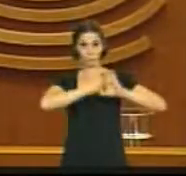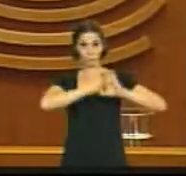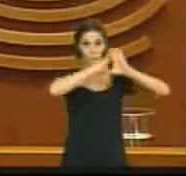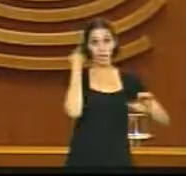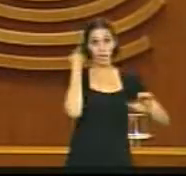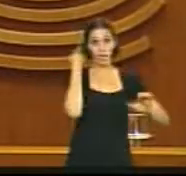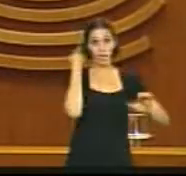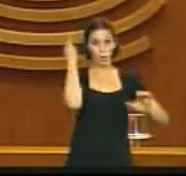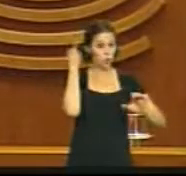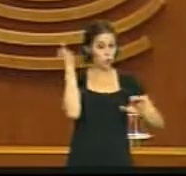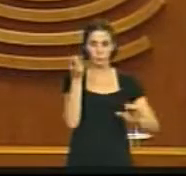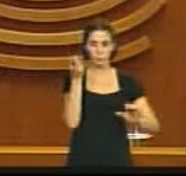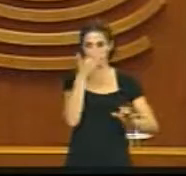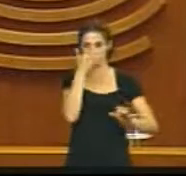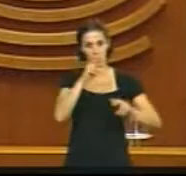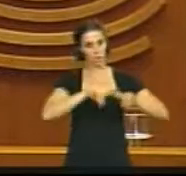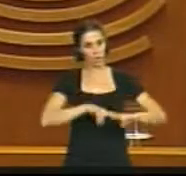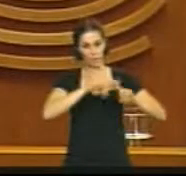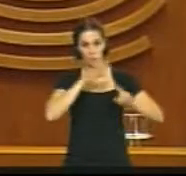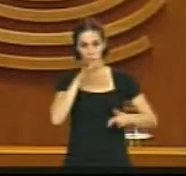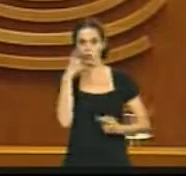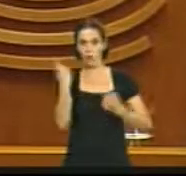consta que ha habido gente que ha dejado de estudiar bachillerato.